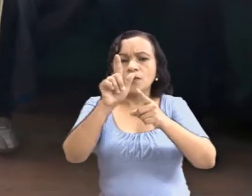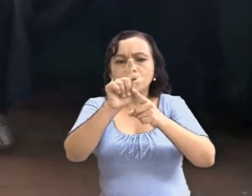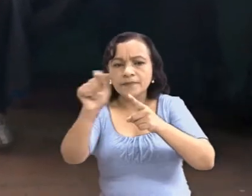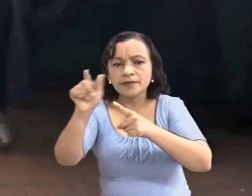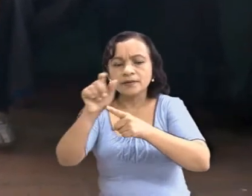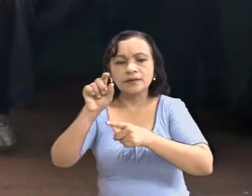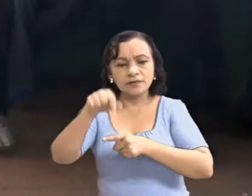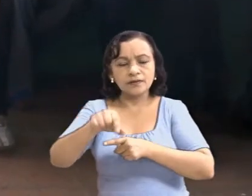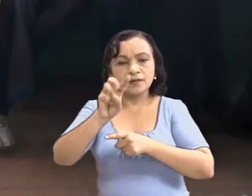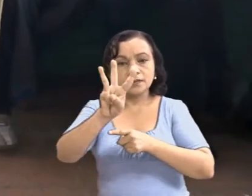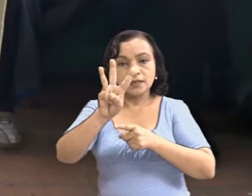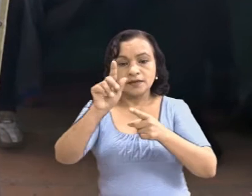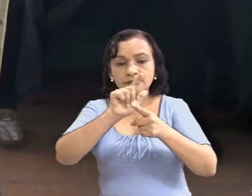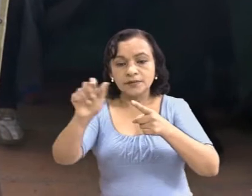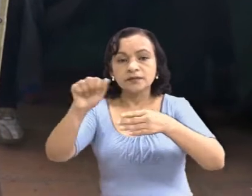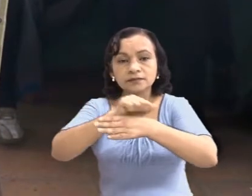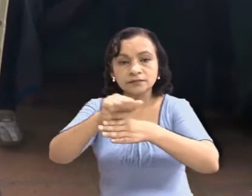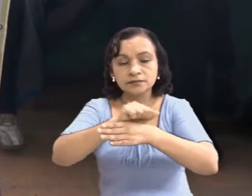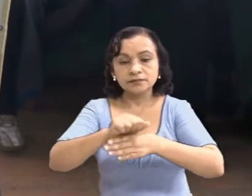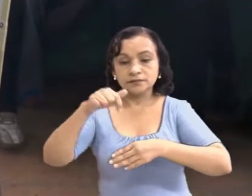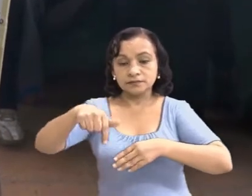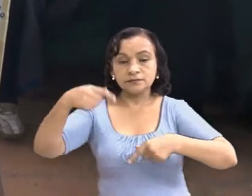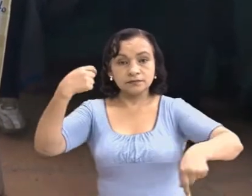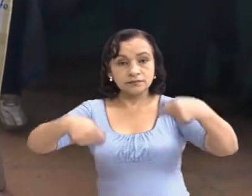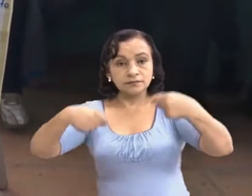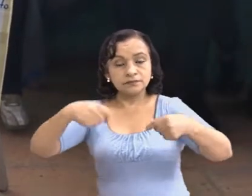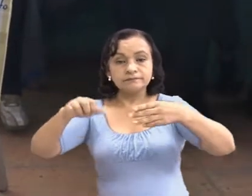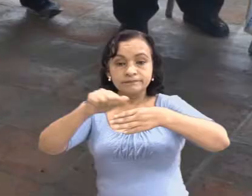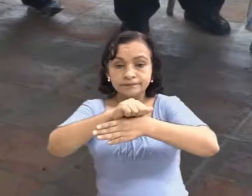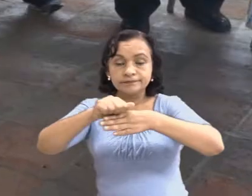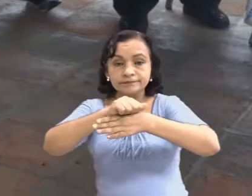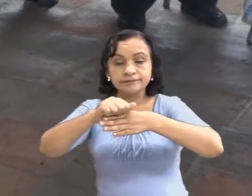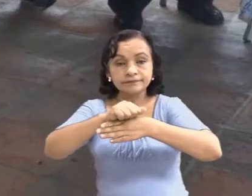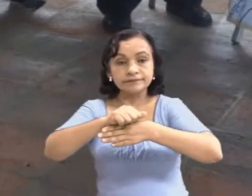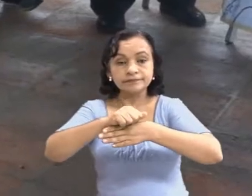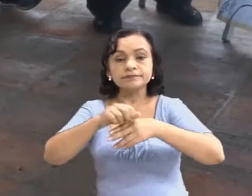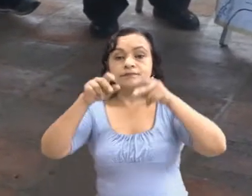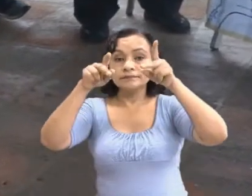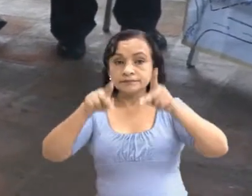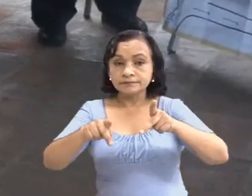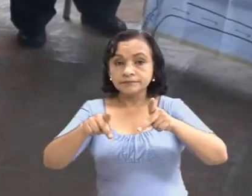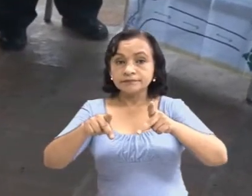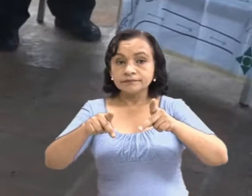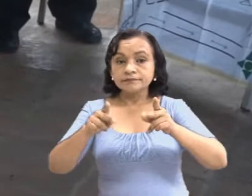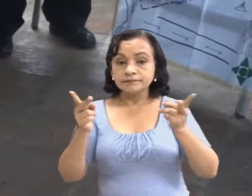mea, ahora estamos cada 3 meses, creo que ahora toca ahorita en septiembre los simulacros. Y ya la